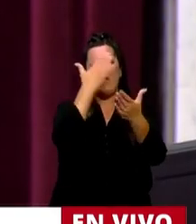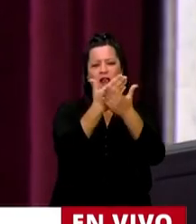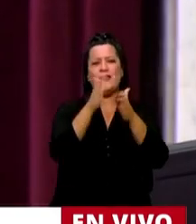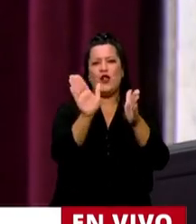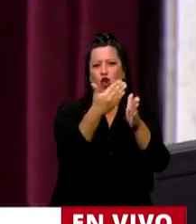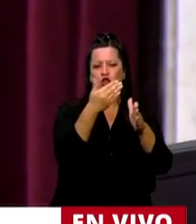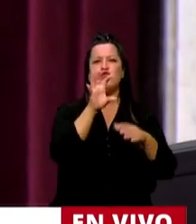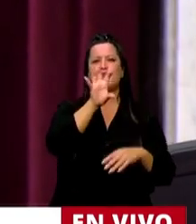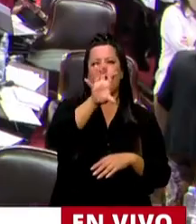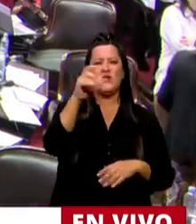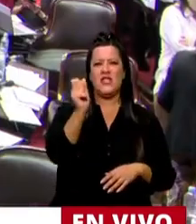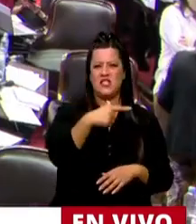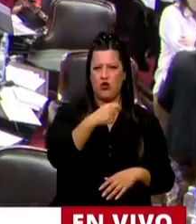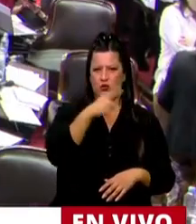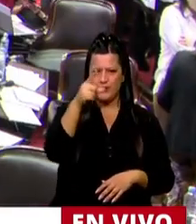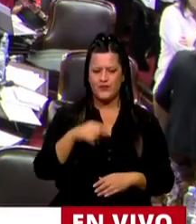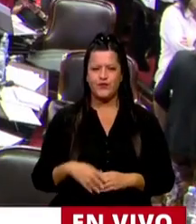Chaco.